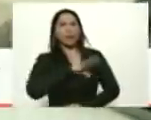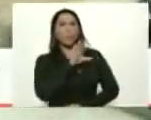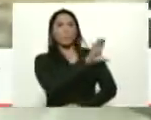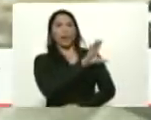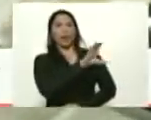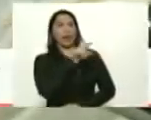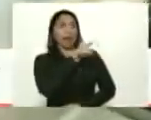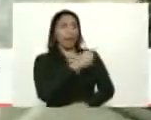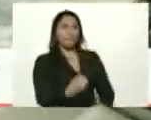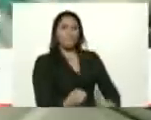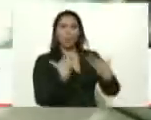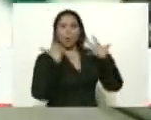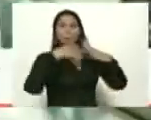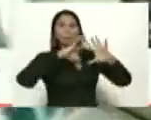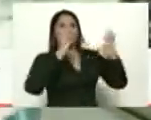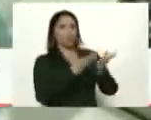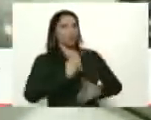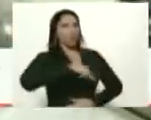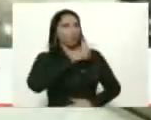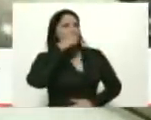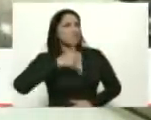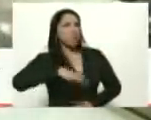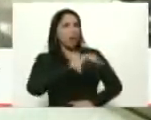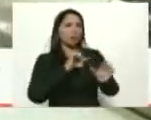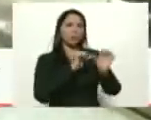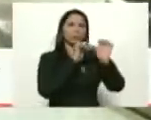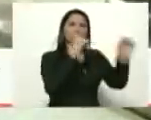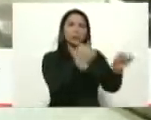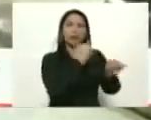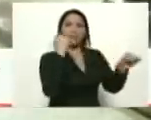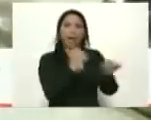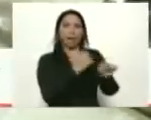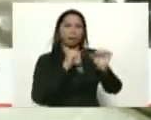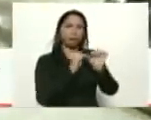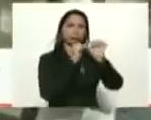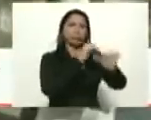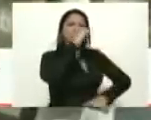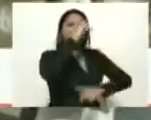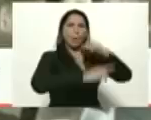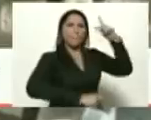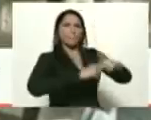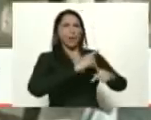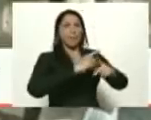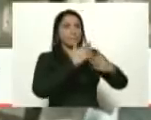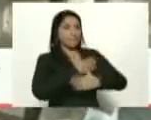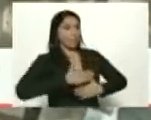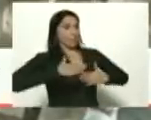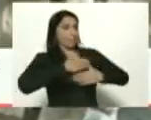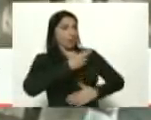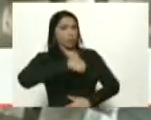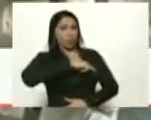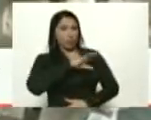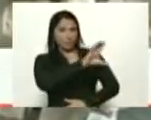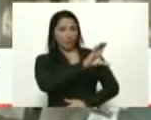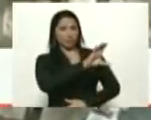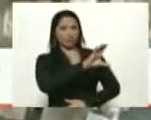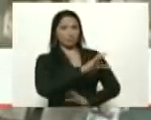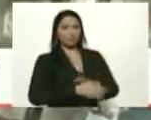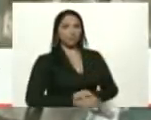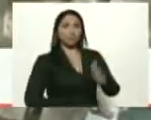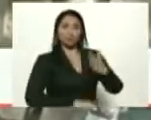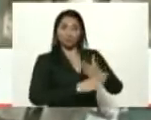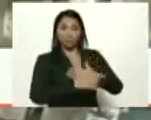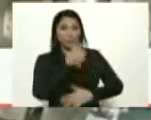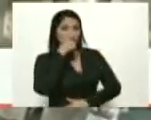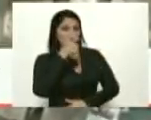Esta pandemia mundial, nuestro pueblo sigue trabajando, sigue produciendo para el bienestar de nuestra patria. Vamos a observar